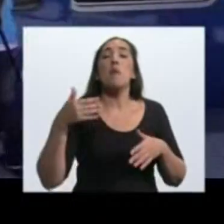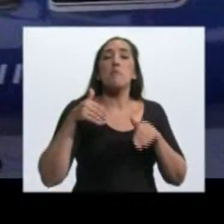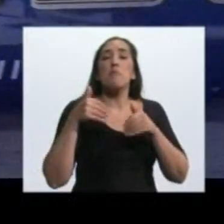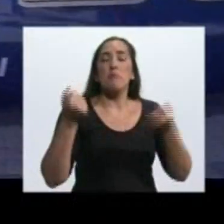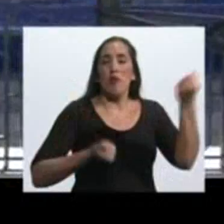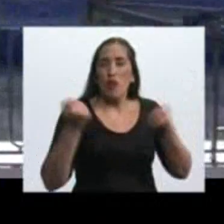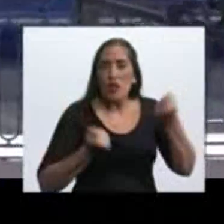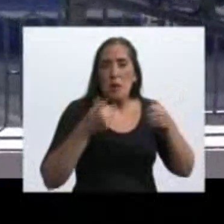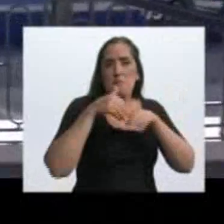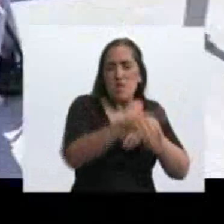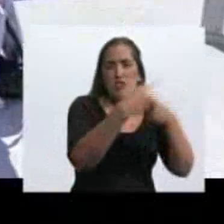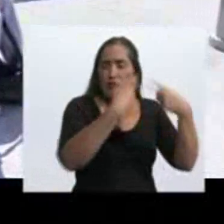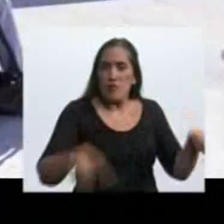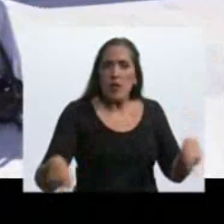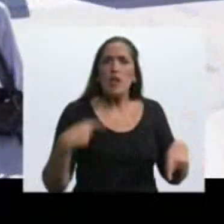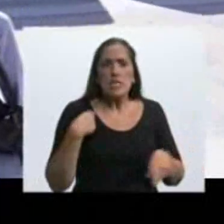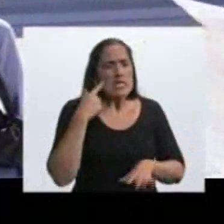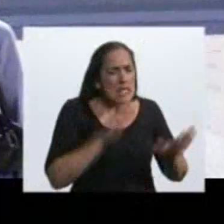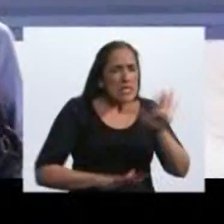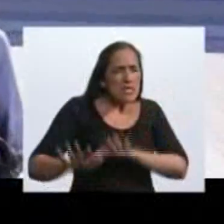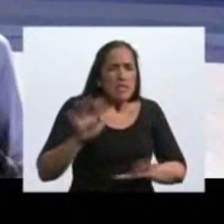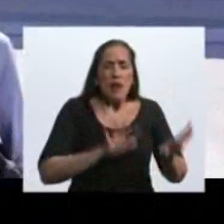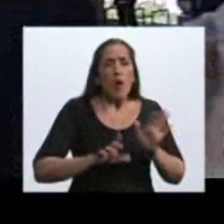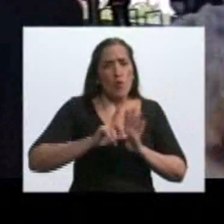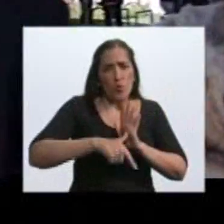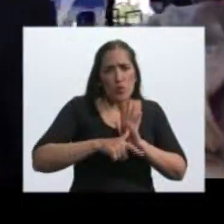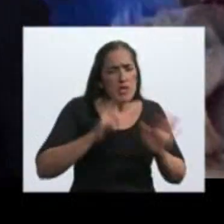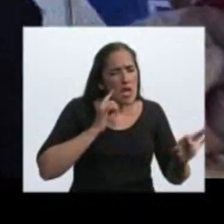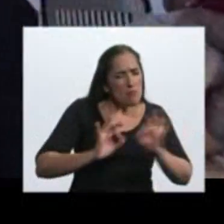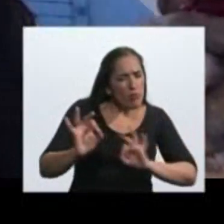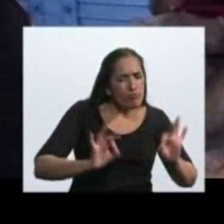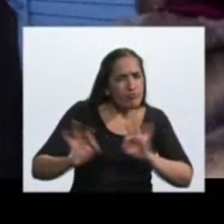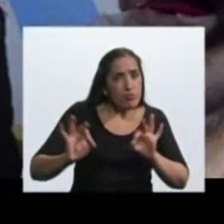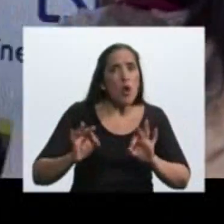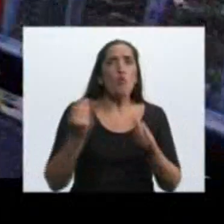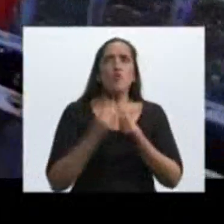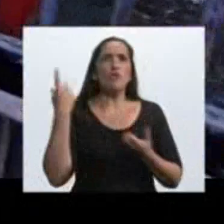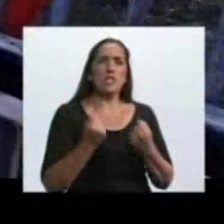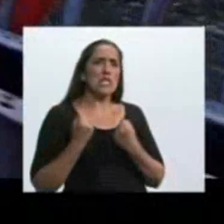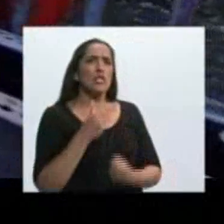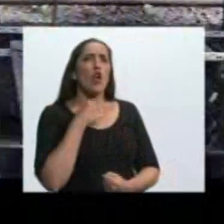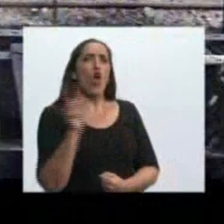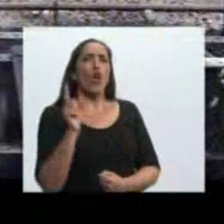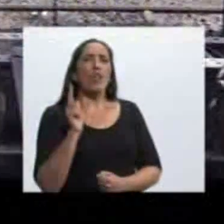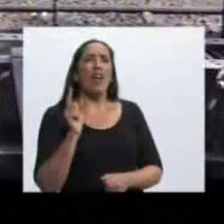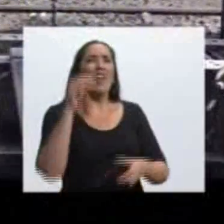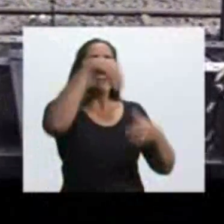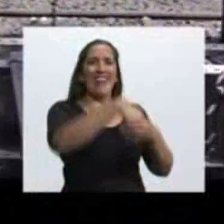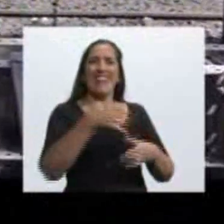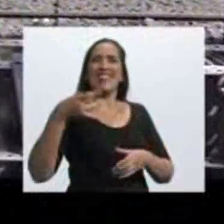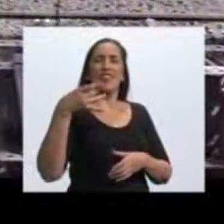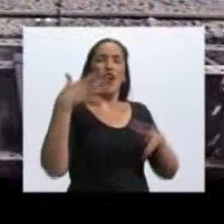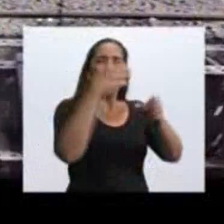en los micros. Y esto nos demandó muchísimo tiempo también y muchísima resistencia porque muchos no querían poner los GPS, porque